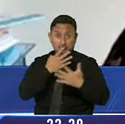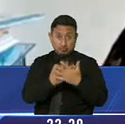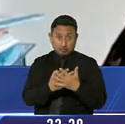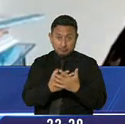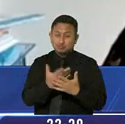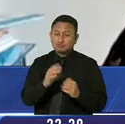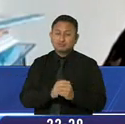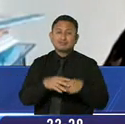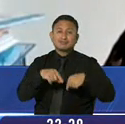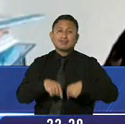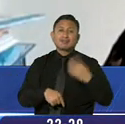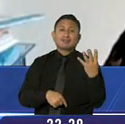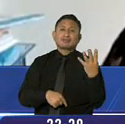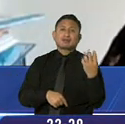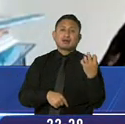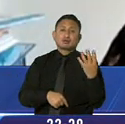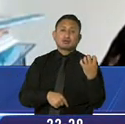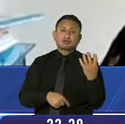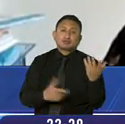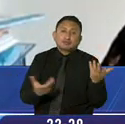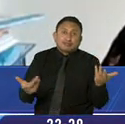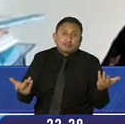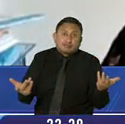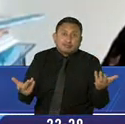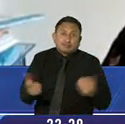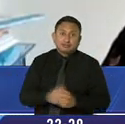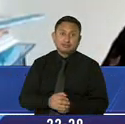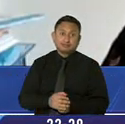14, ¿no? Y eso es lo que